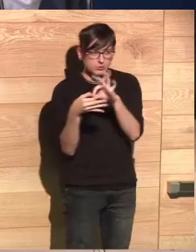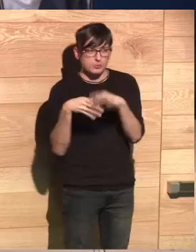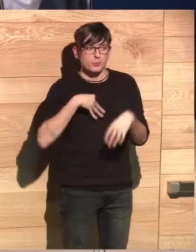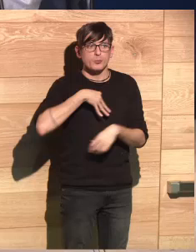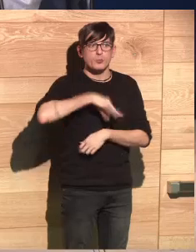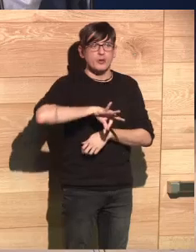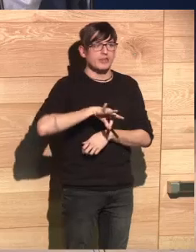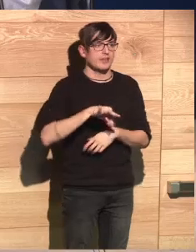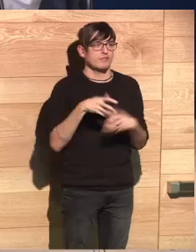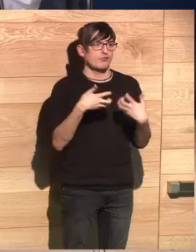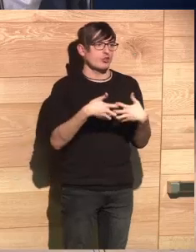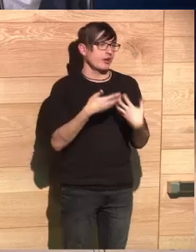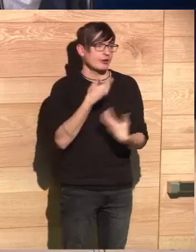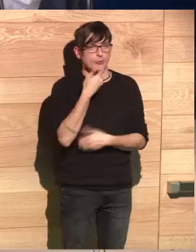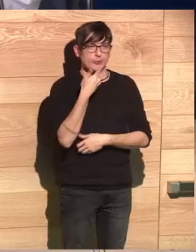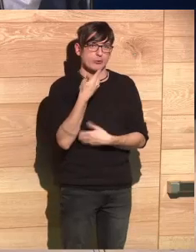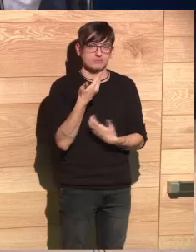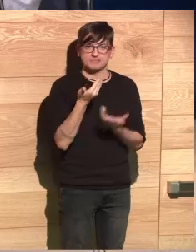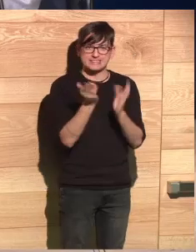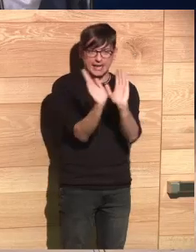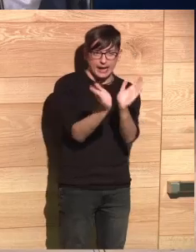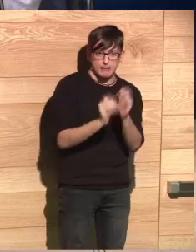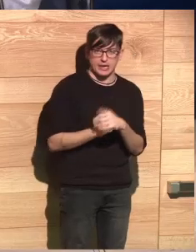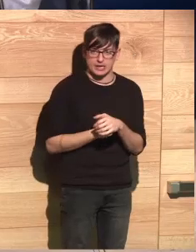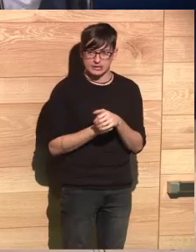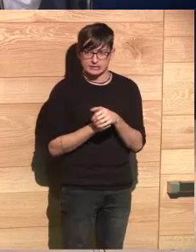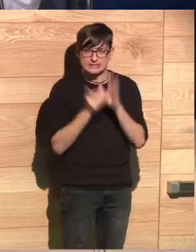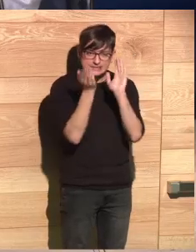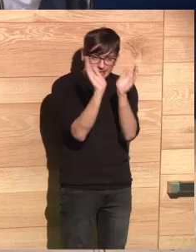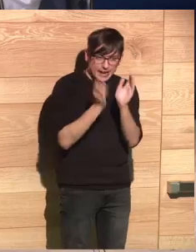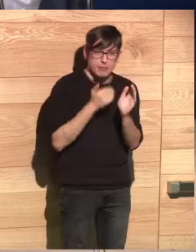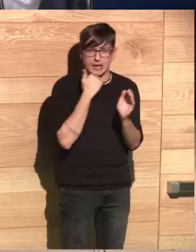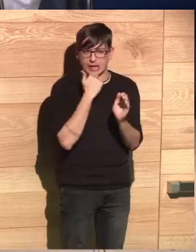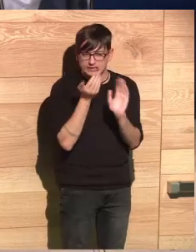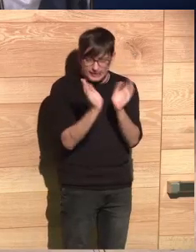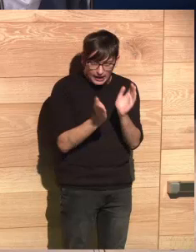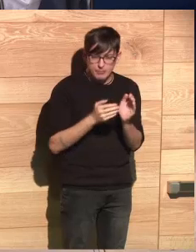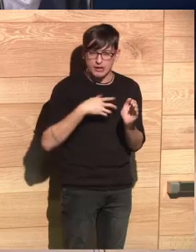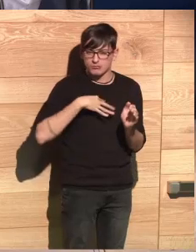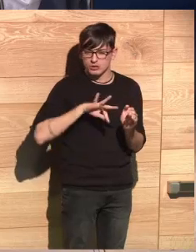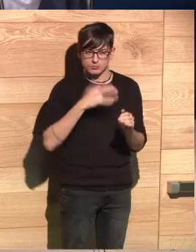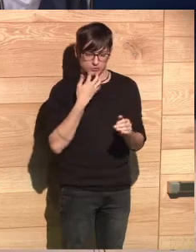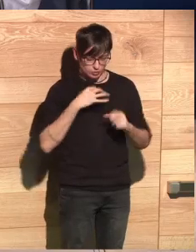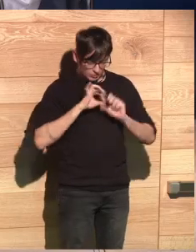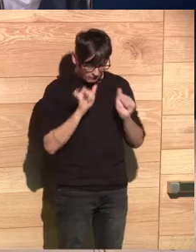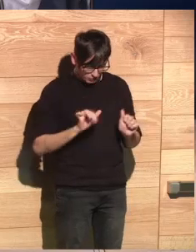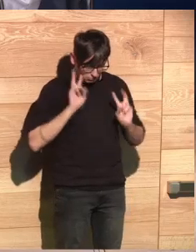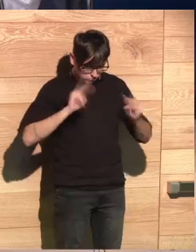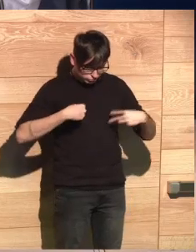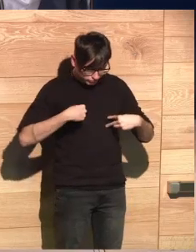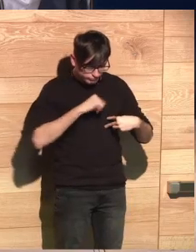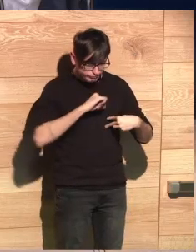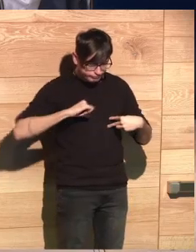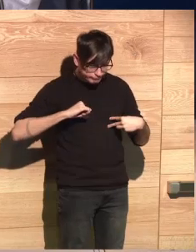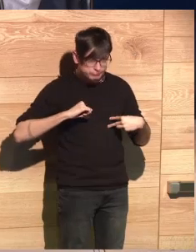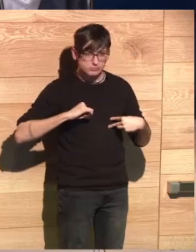como, diría incluso como terapia, porque una forma que yo he visto en mí mismo y en gente cercana,